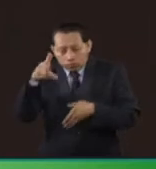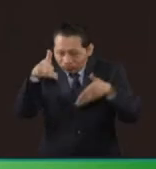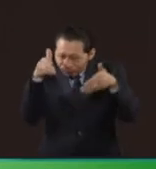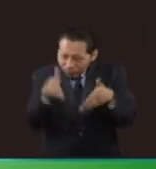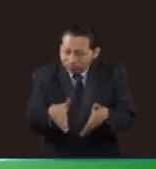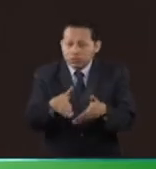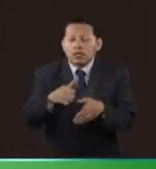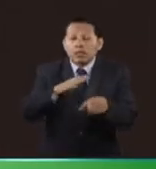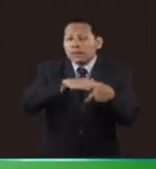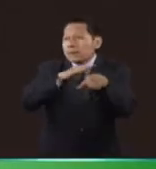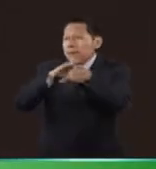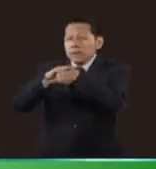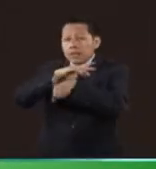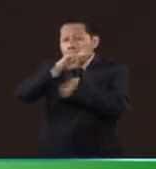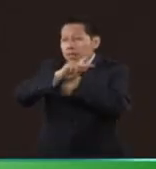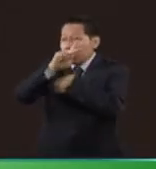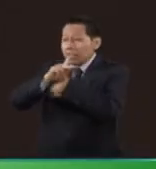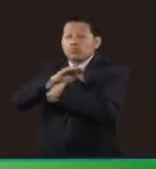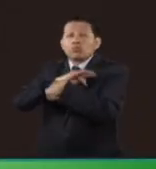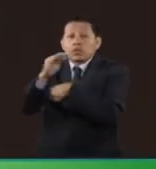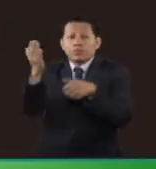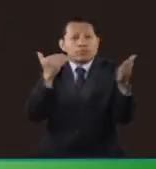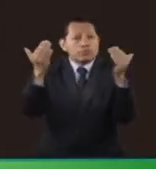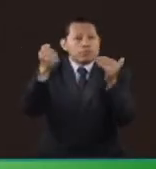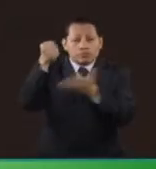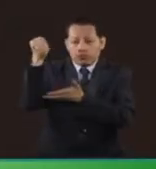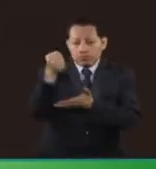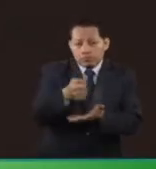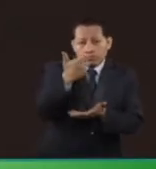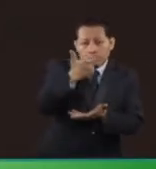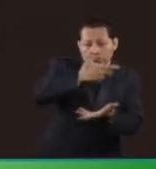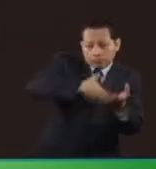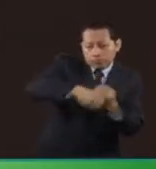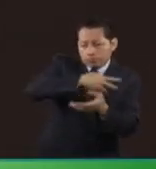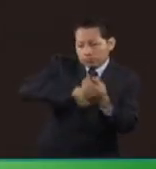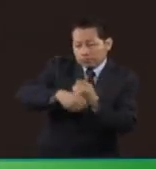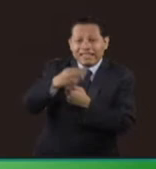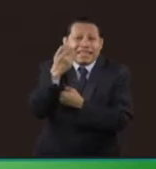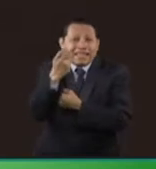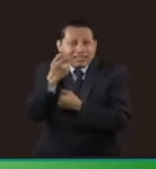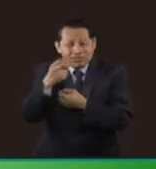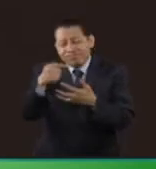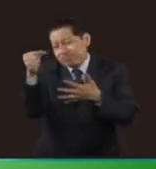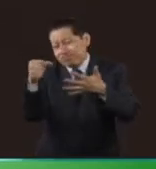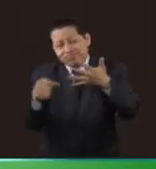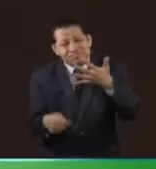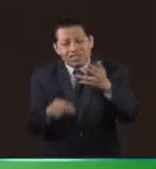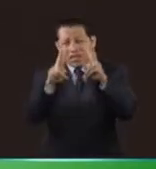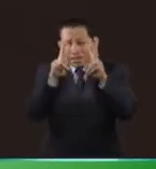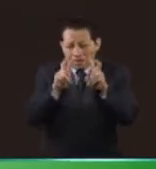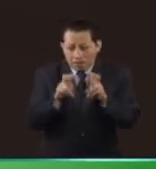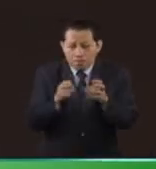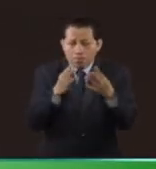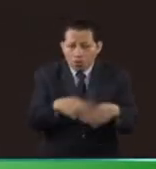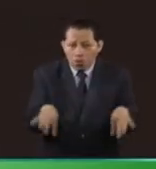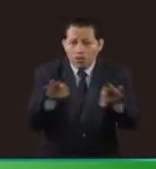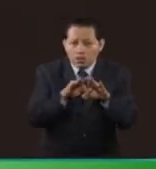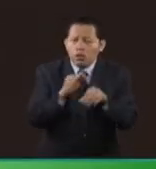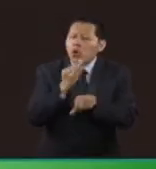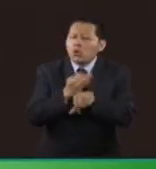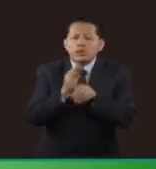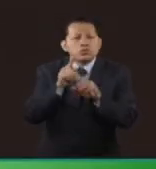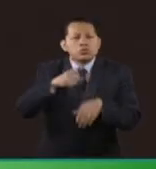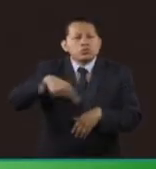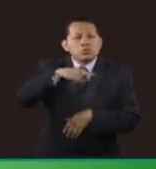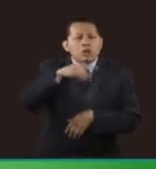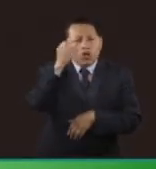muchos, muchos otros temas verdaderamente importantes. Hoy se les ha olvidado que las mayorías,